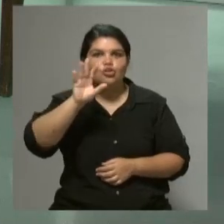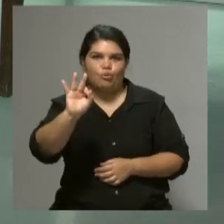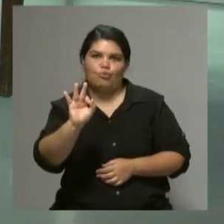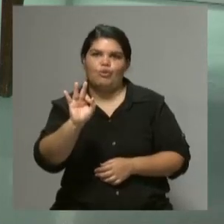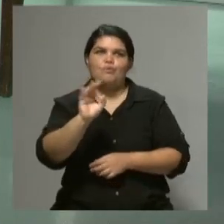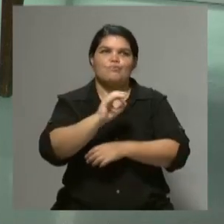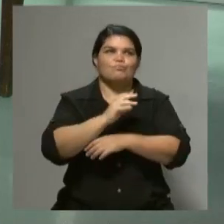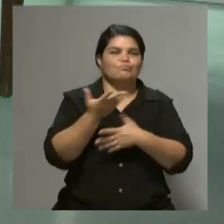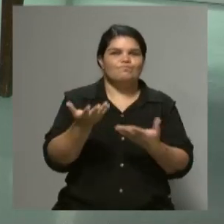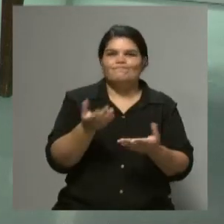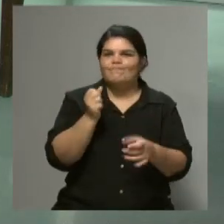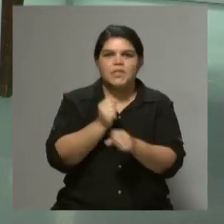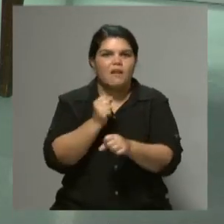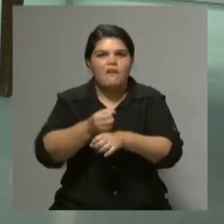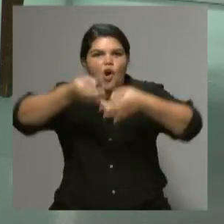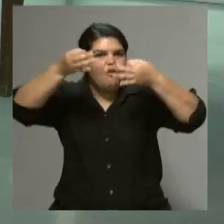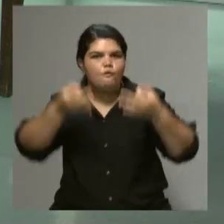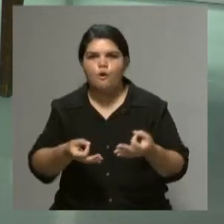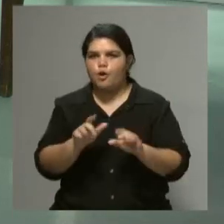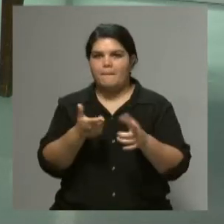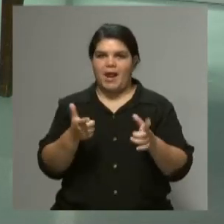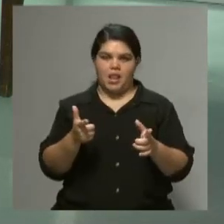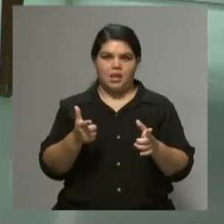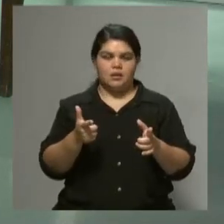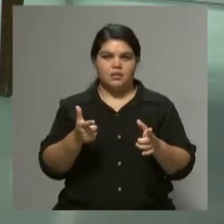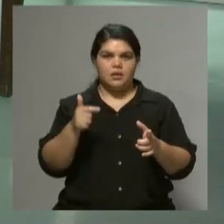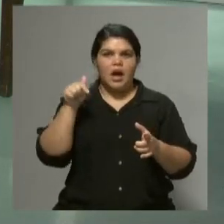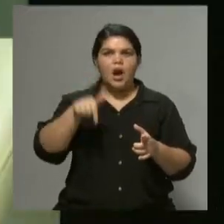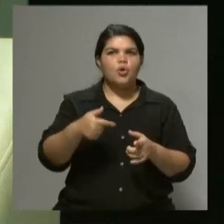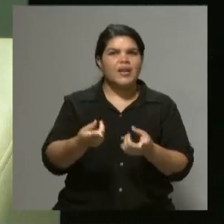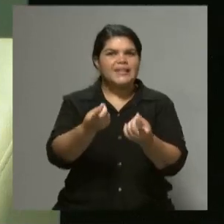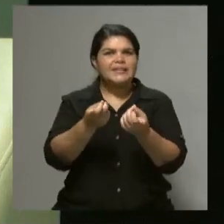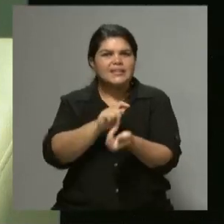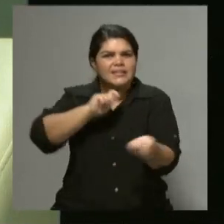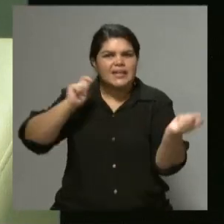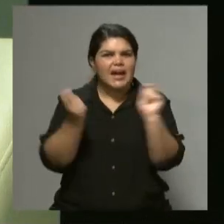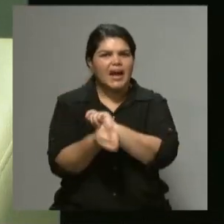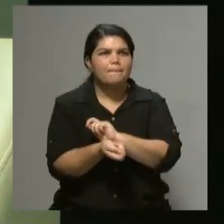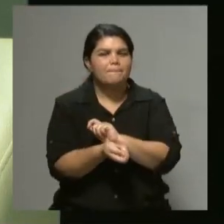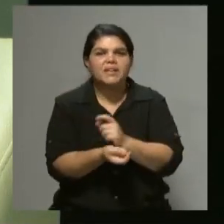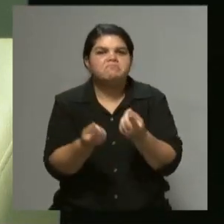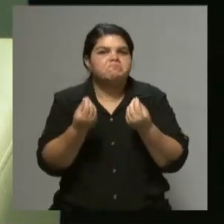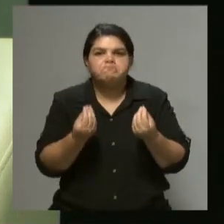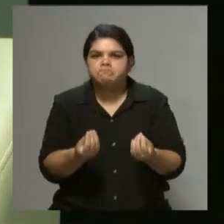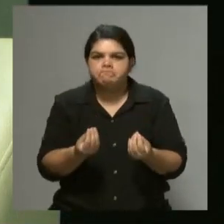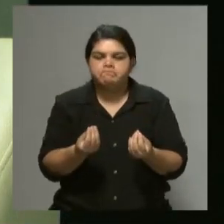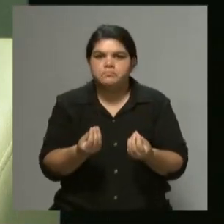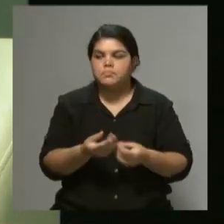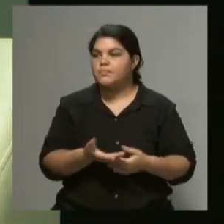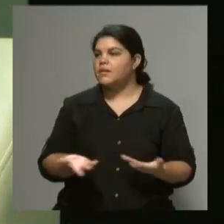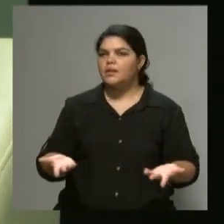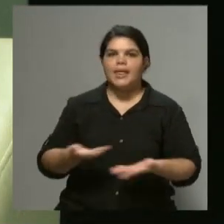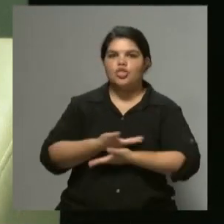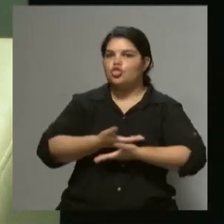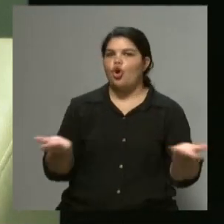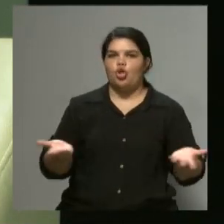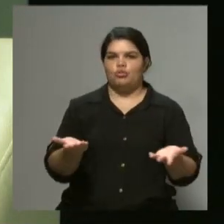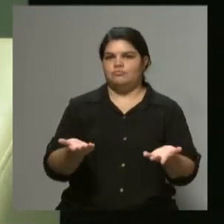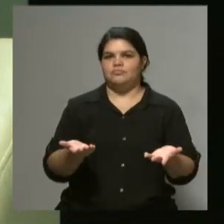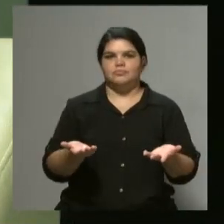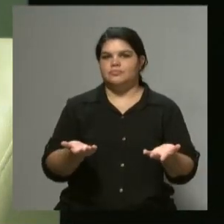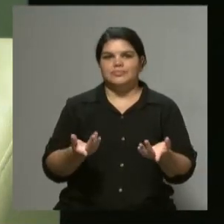¿Qué es necesario que cambie para que mejore la condición laboral? Es un todo integral, creo yo. O sea, leyes que acompañen al empleador, porque se lo castiga mucho al empleador,